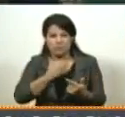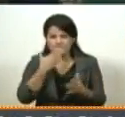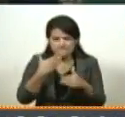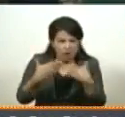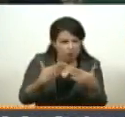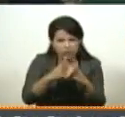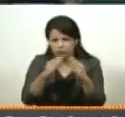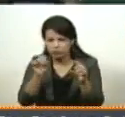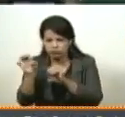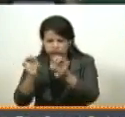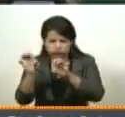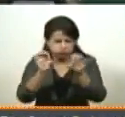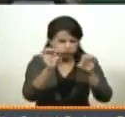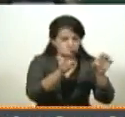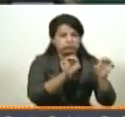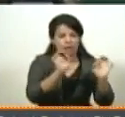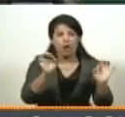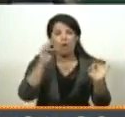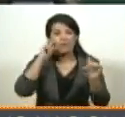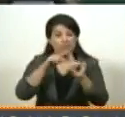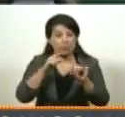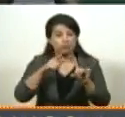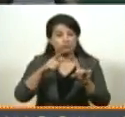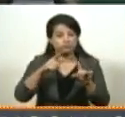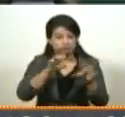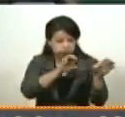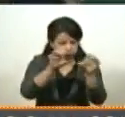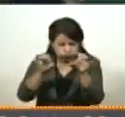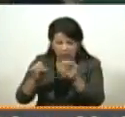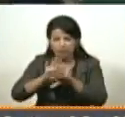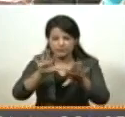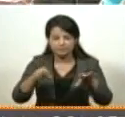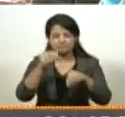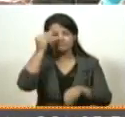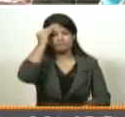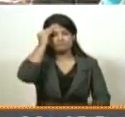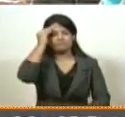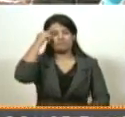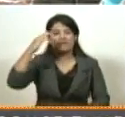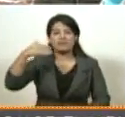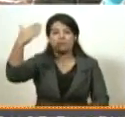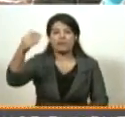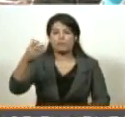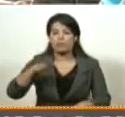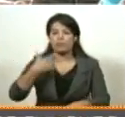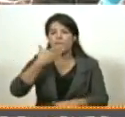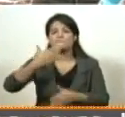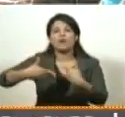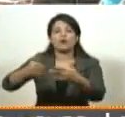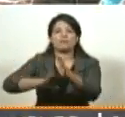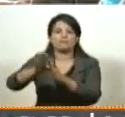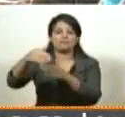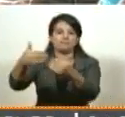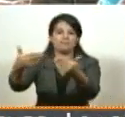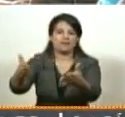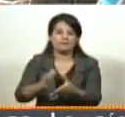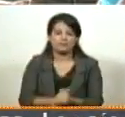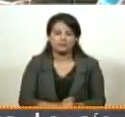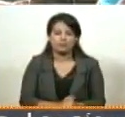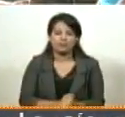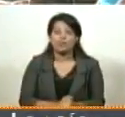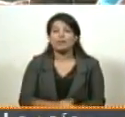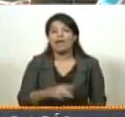eficiente, todos los aspectos que surjan de evaluación que tenemos con este simulacro. Además, asimismo, como